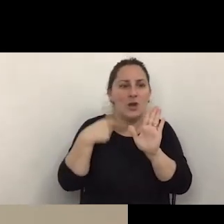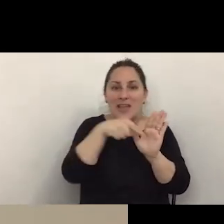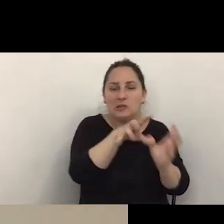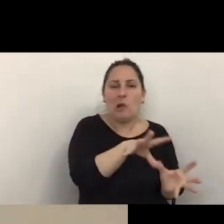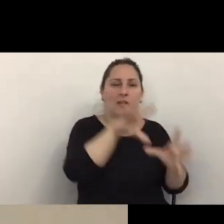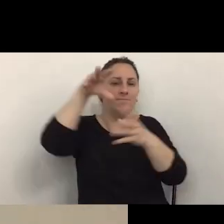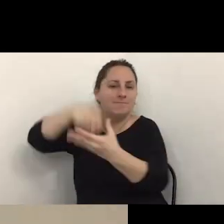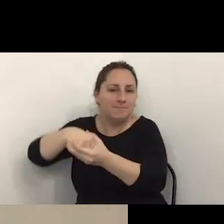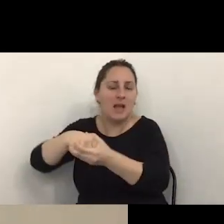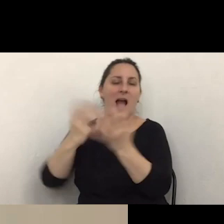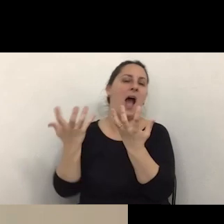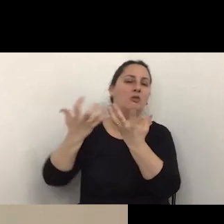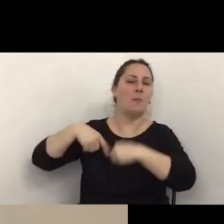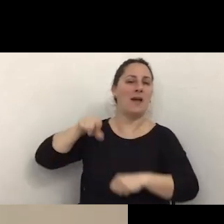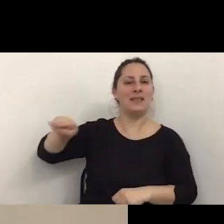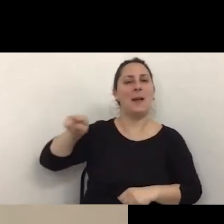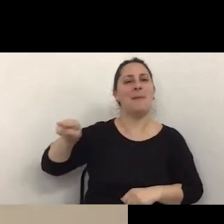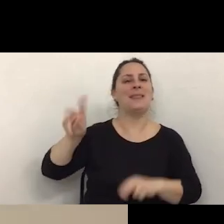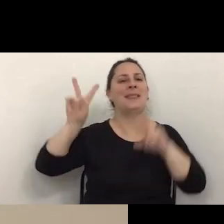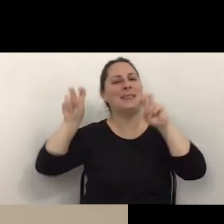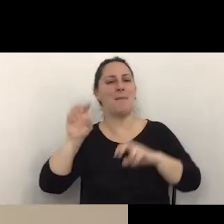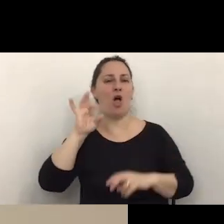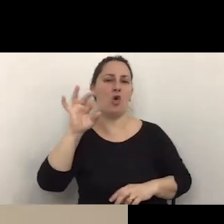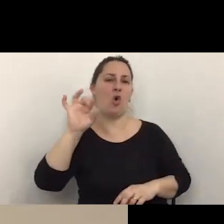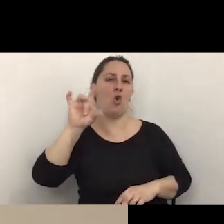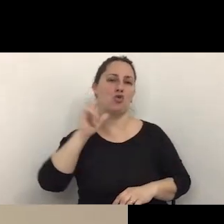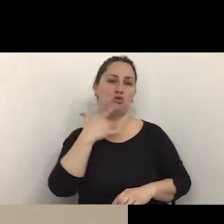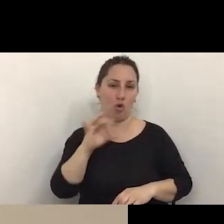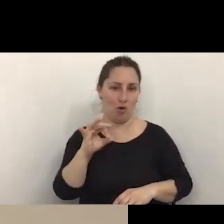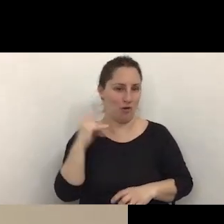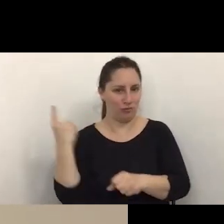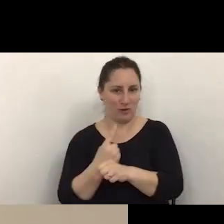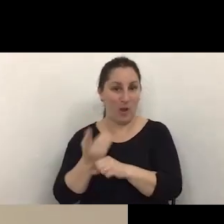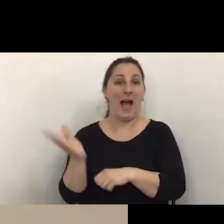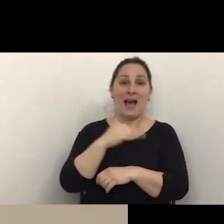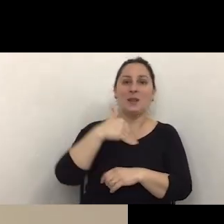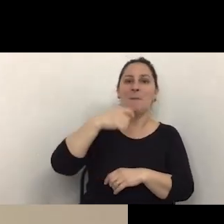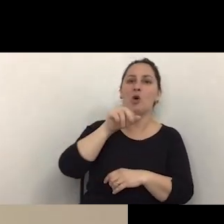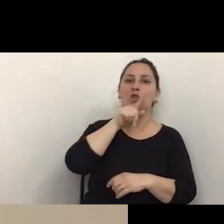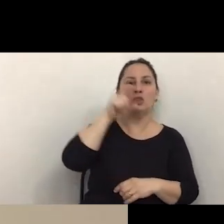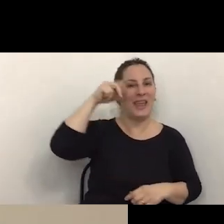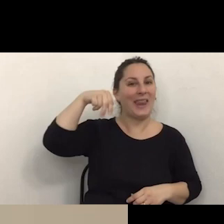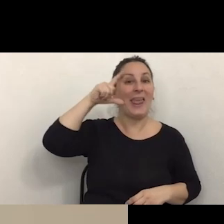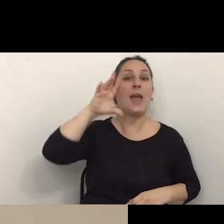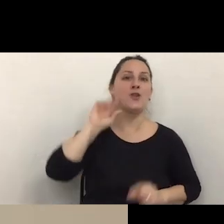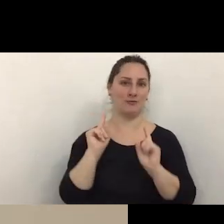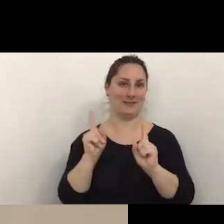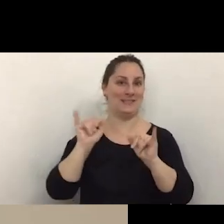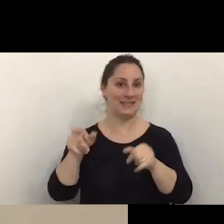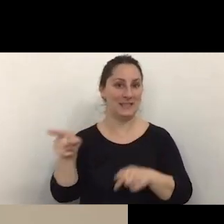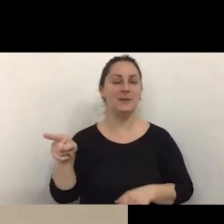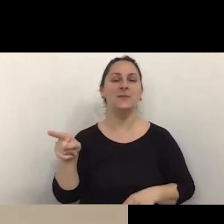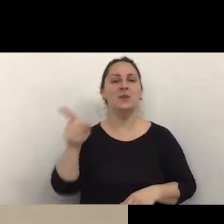a decir automáticamente que es una cuestión dolosa. Y eso es lo que había pasado en Montenegro. Si ustedes